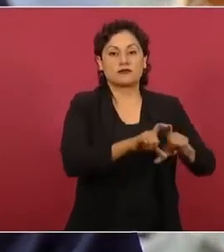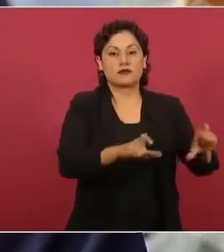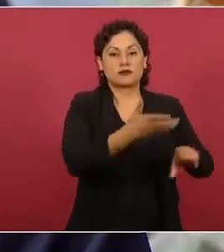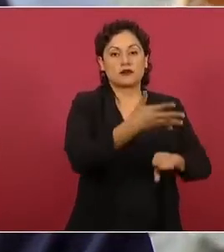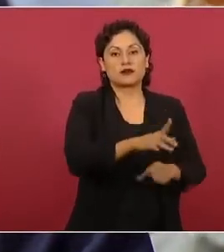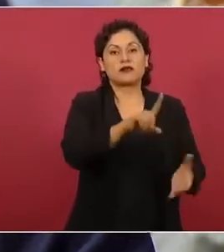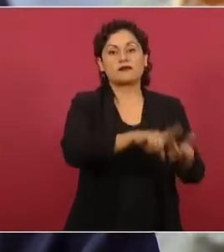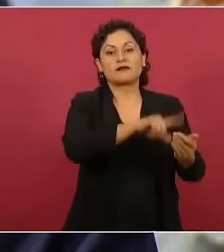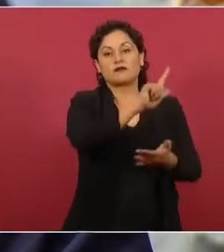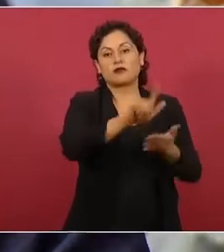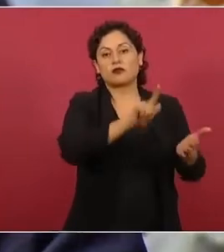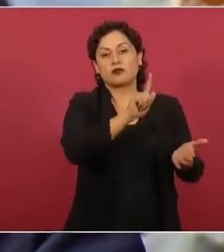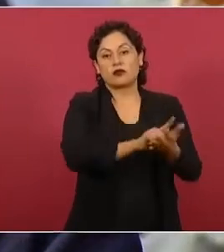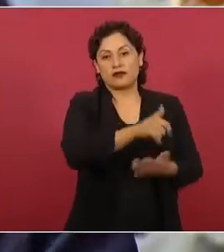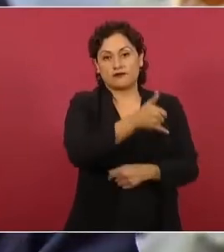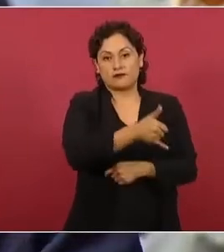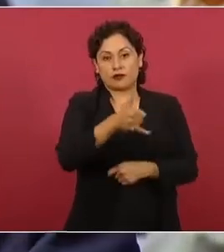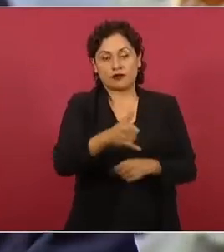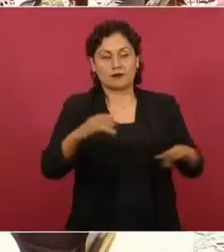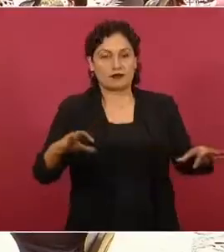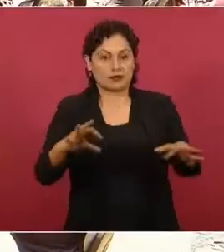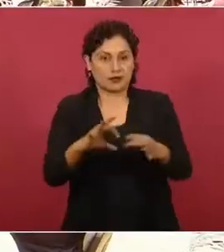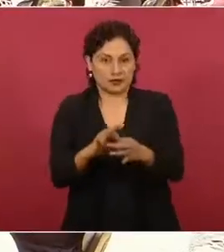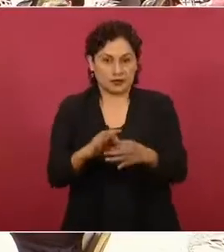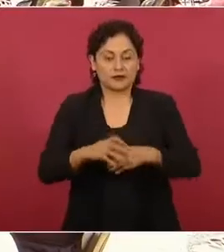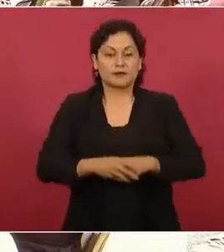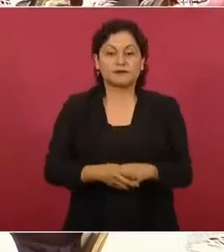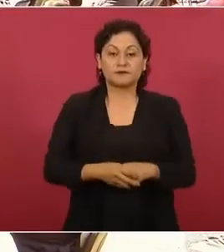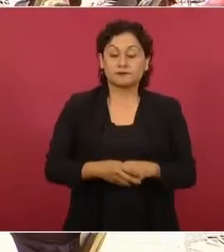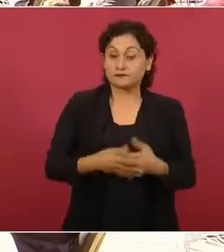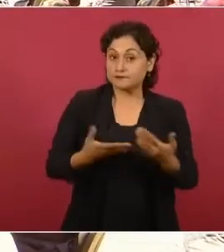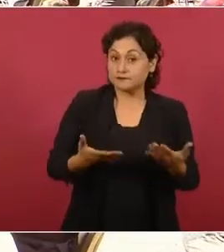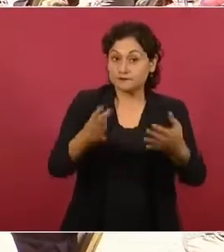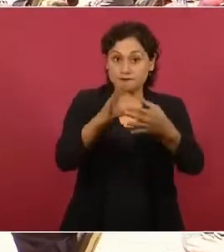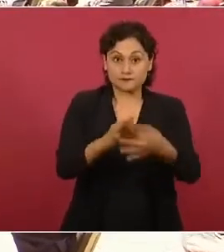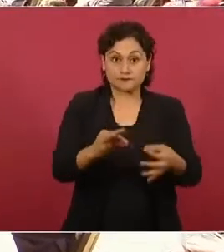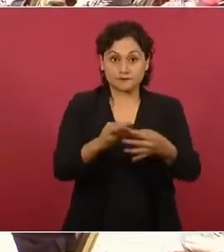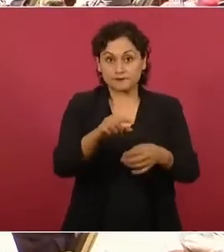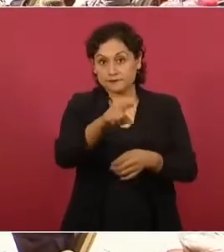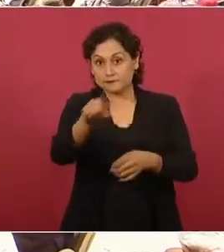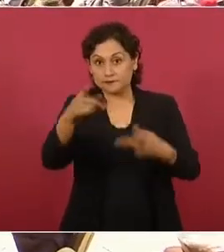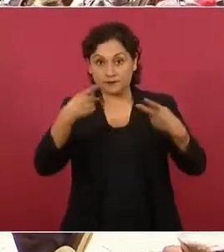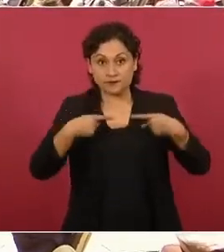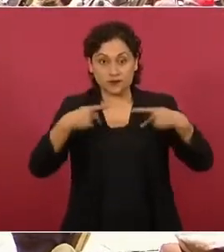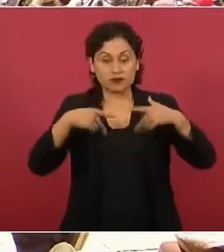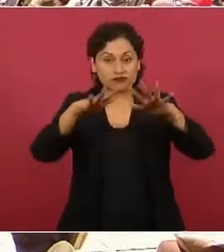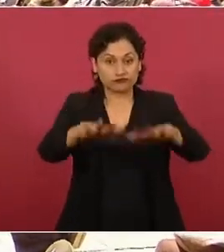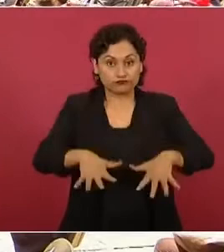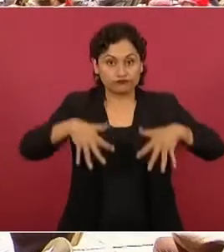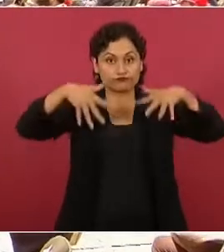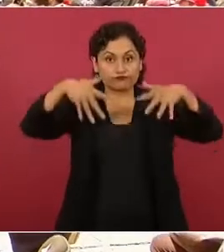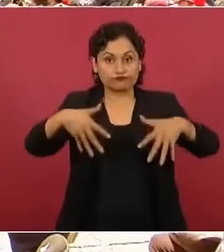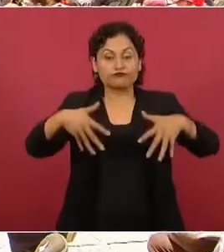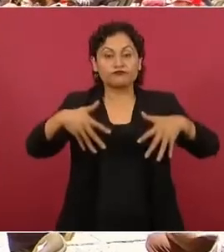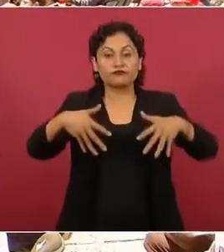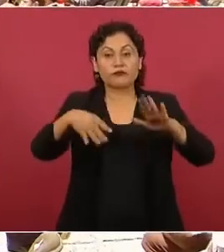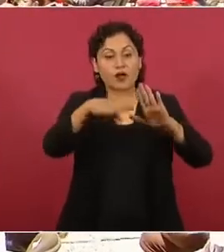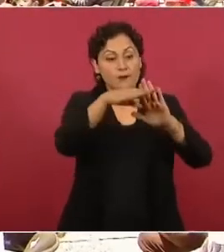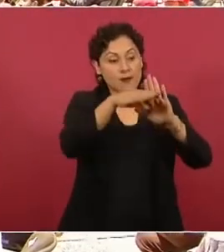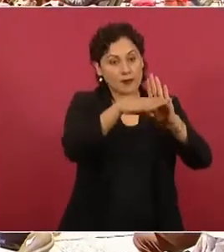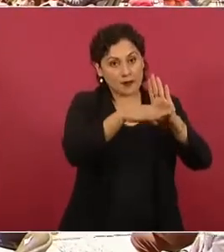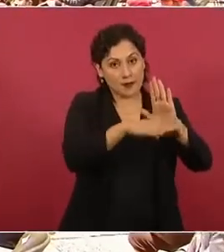Infonavit. Les comento, integrantes de esta asamblea, dado que estos asuntos han sido